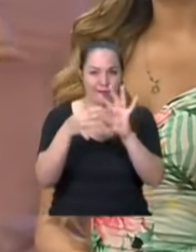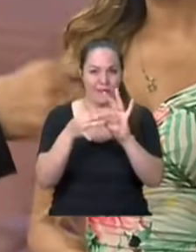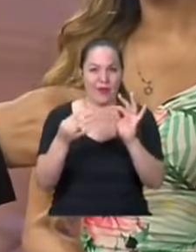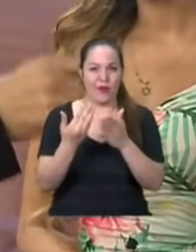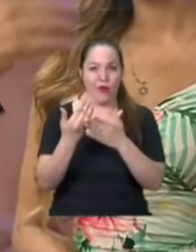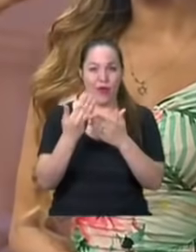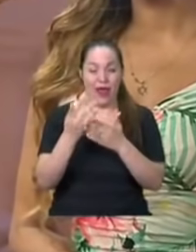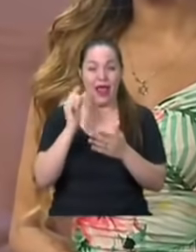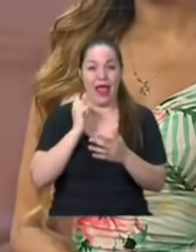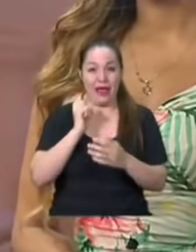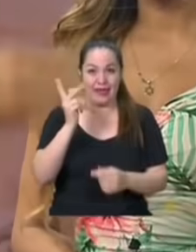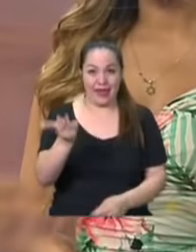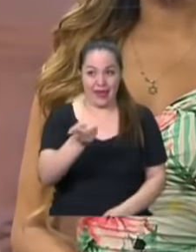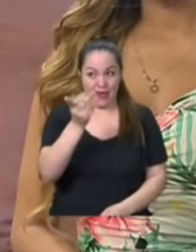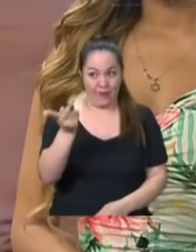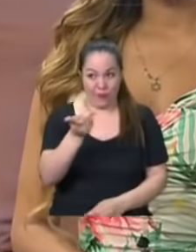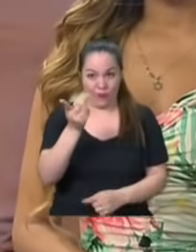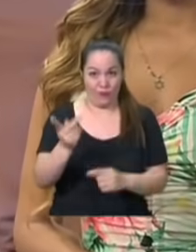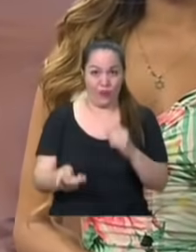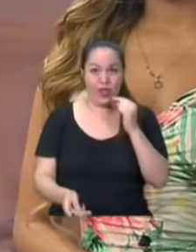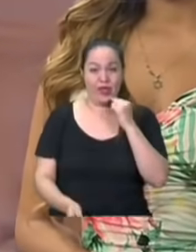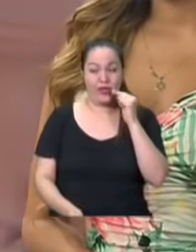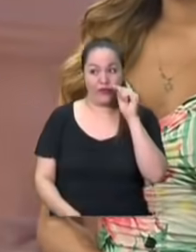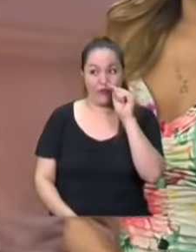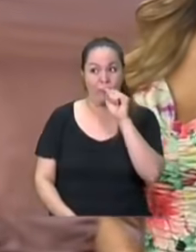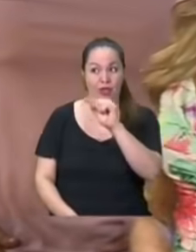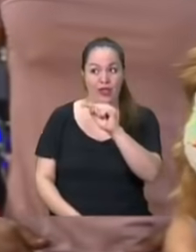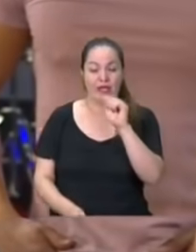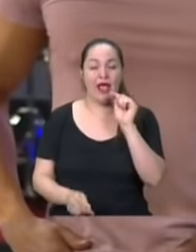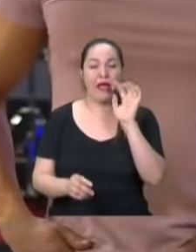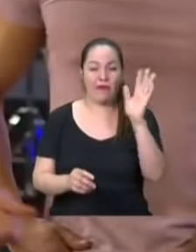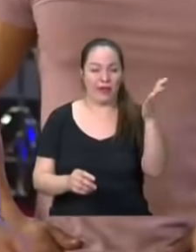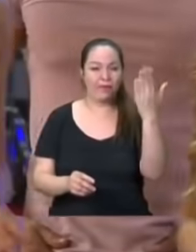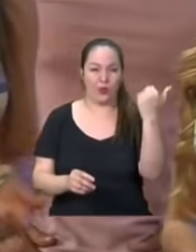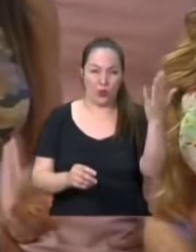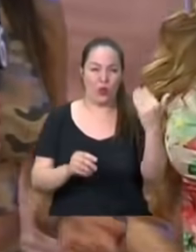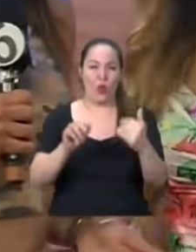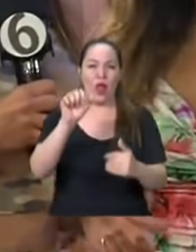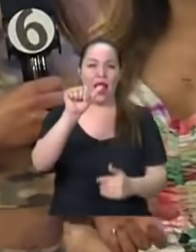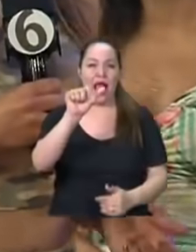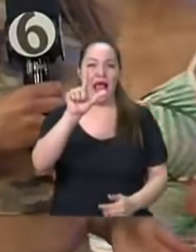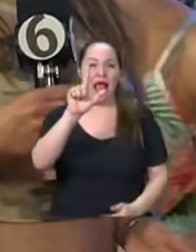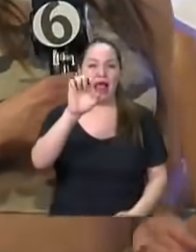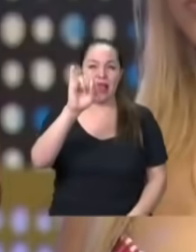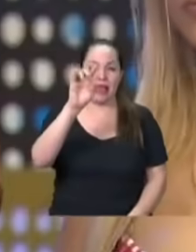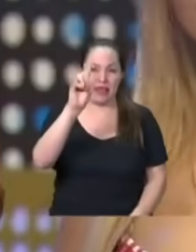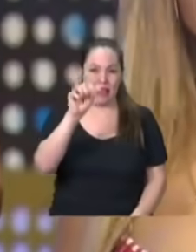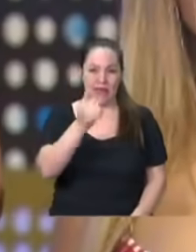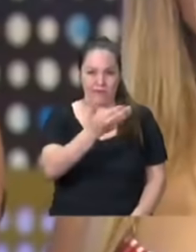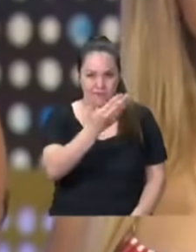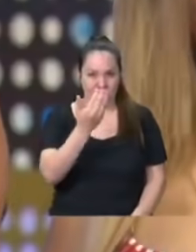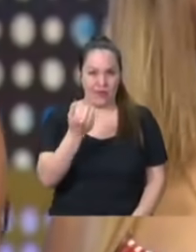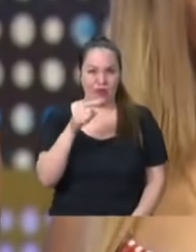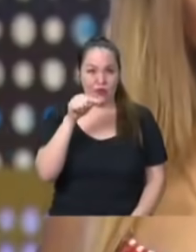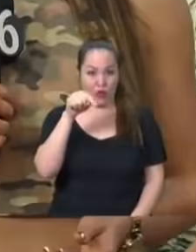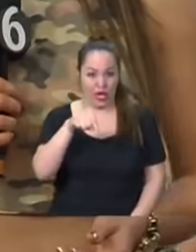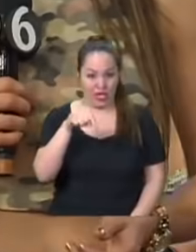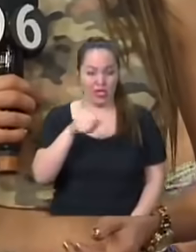gran... La pregunta que te tengo que hacer. Y billete. Aleida, por favor, acérquese. Dígame, Chavis. Y aquí quiero